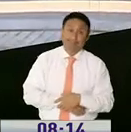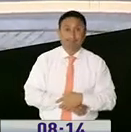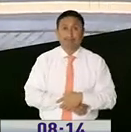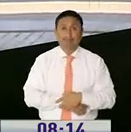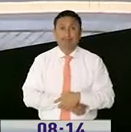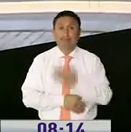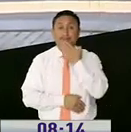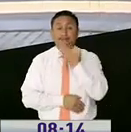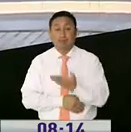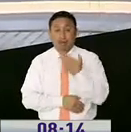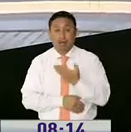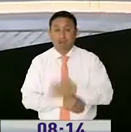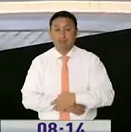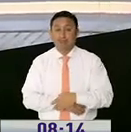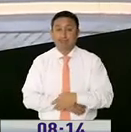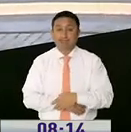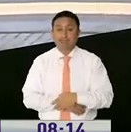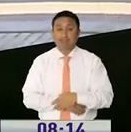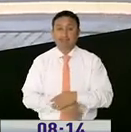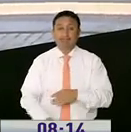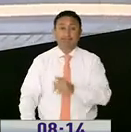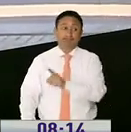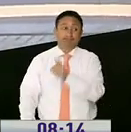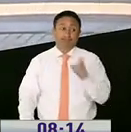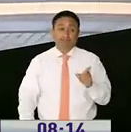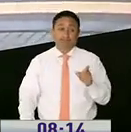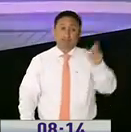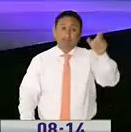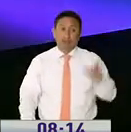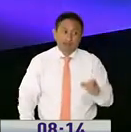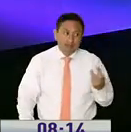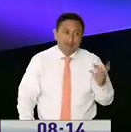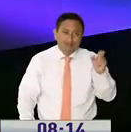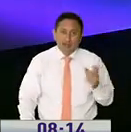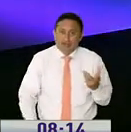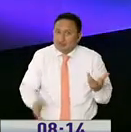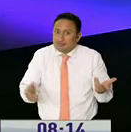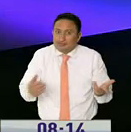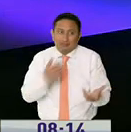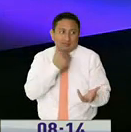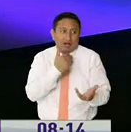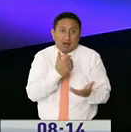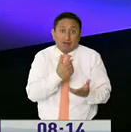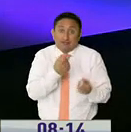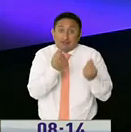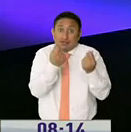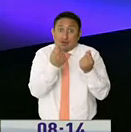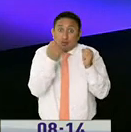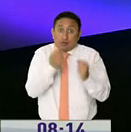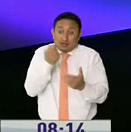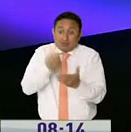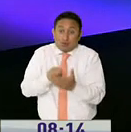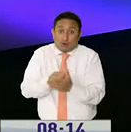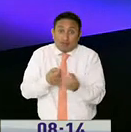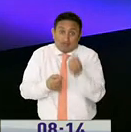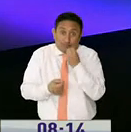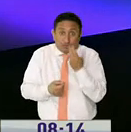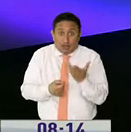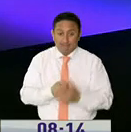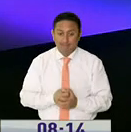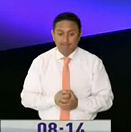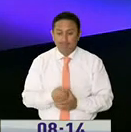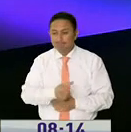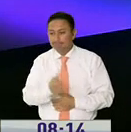lado, gracias, Sofía. Por un lado, la realidad humana que busca de cualquier manera algo de dinero para poder vivir. Por otro lado,